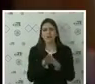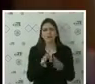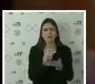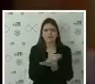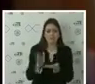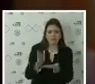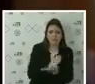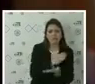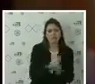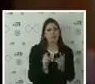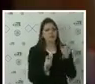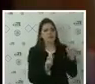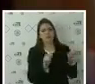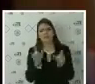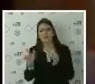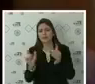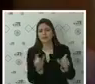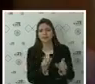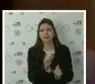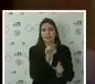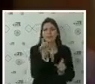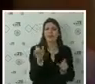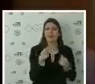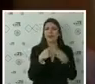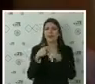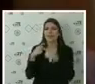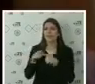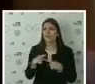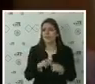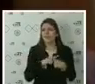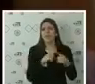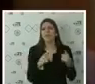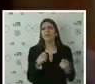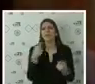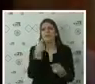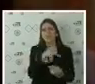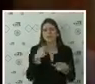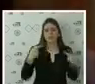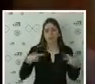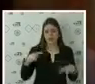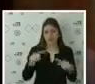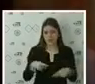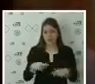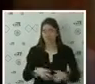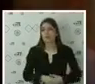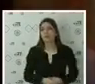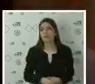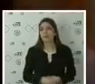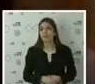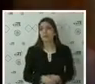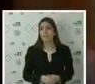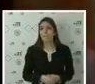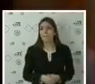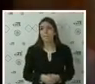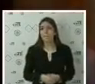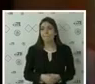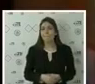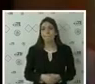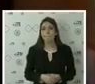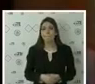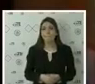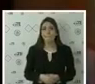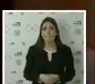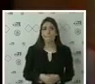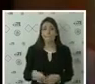categorías, todos estos nombres que le damos a los diferentes puntos de sociedad. Esta no es la adjetivación